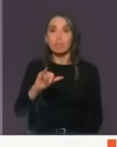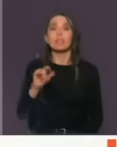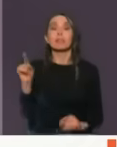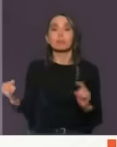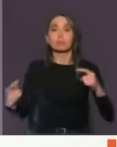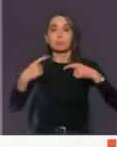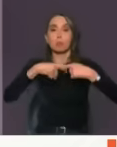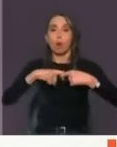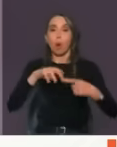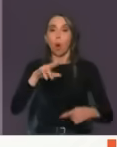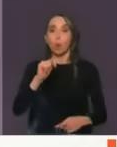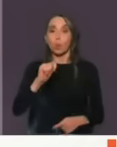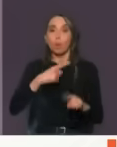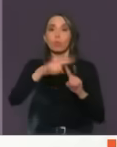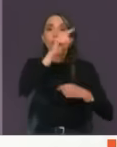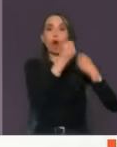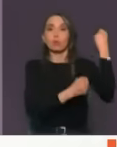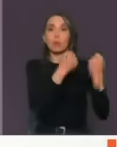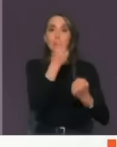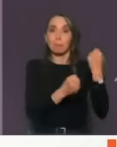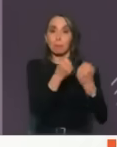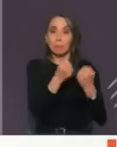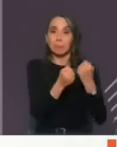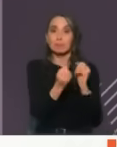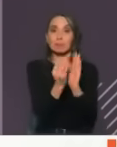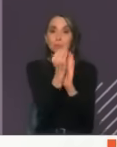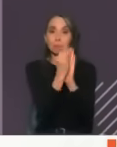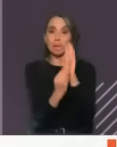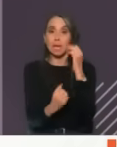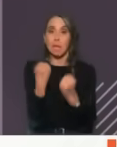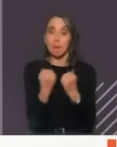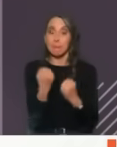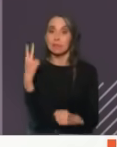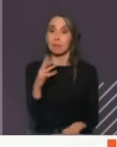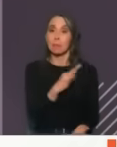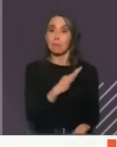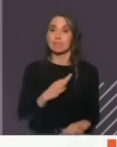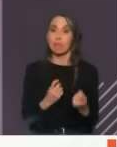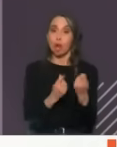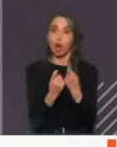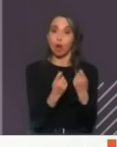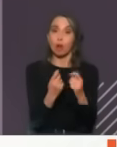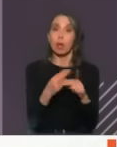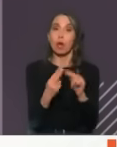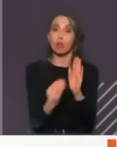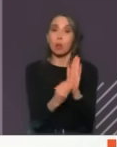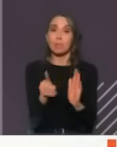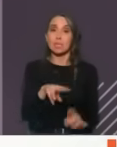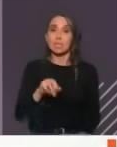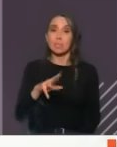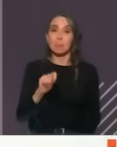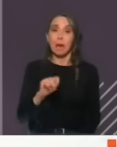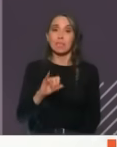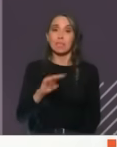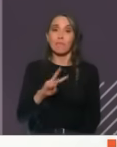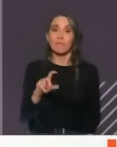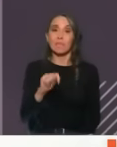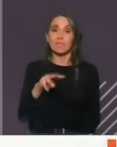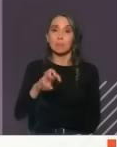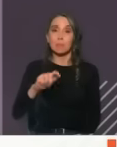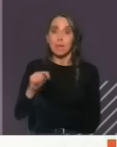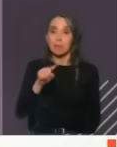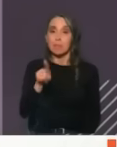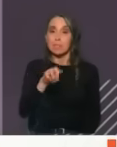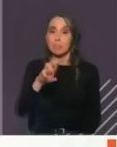a un ROT de otra empresa, que de acuerdo al registro de empresas del Ministerio de Economía, llevaba el nombre de Smart Investment S.P.A.,